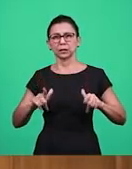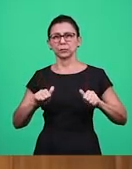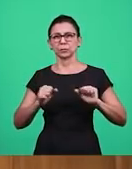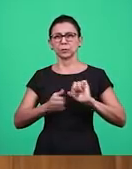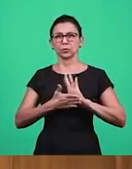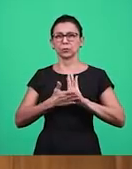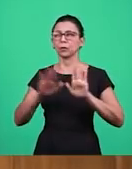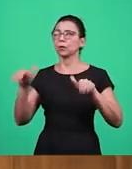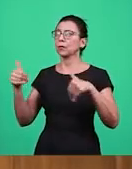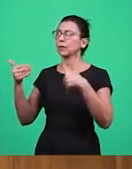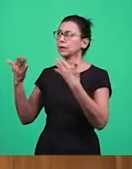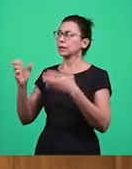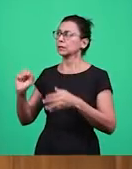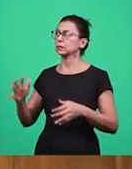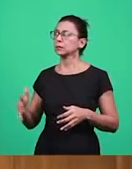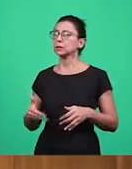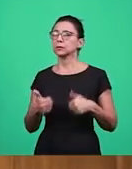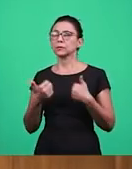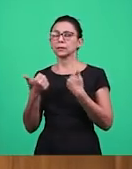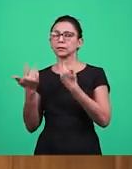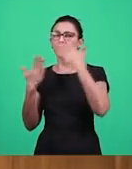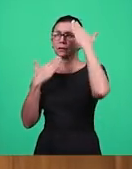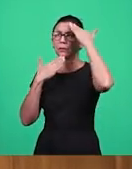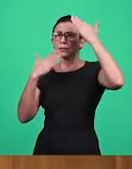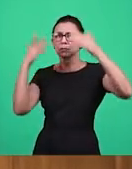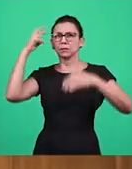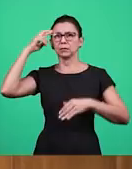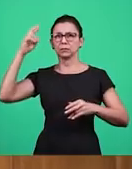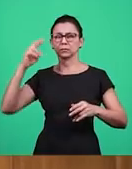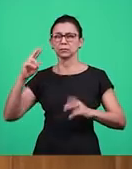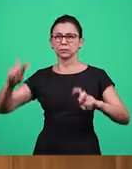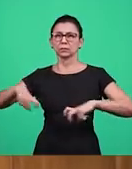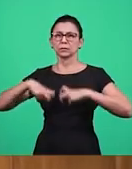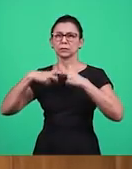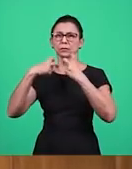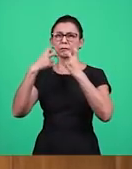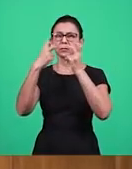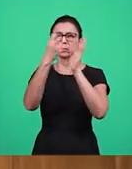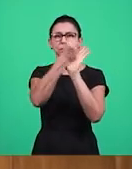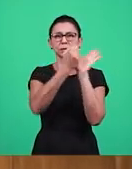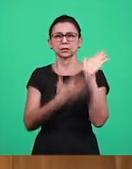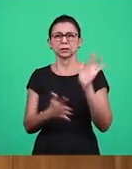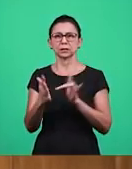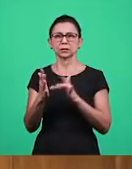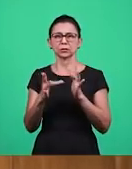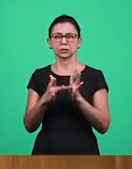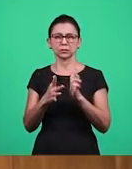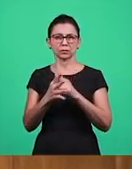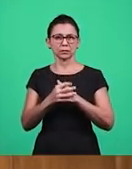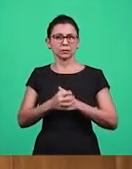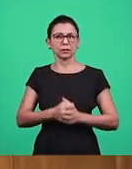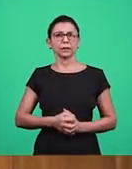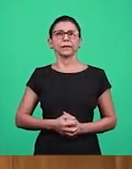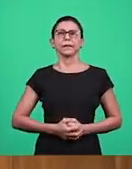para darte una ofrenda de alabanza, de adoración, de gratitud al Señor. Clamamos así por la sangre de Jesús, en nombre